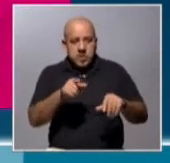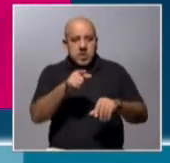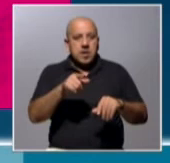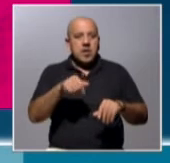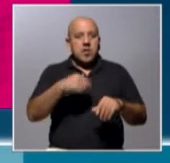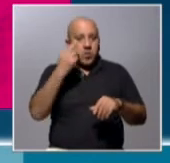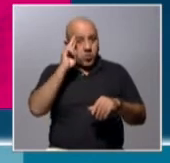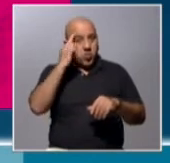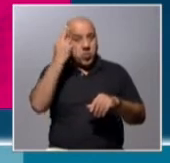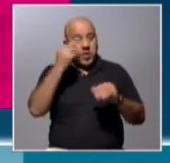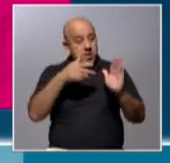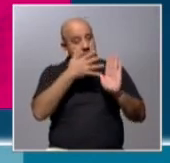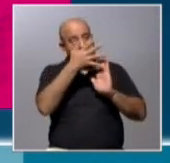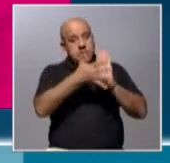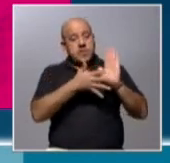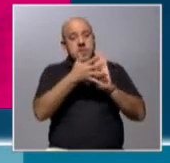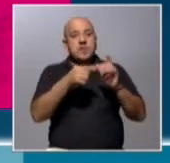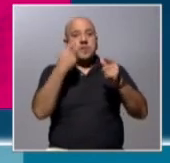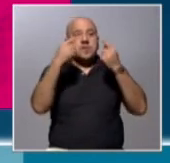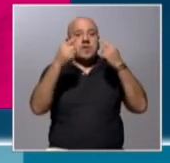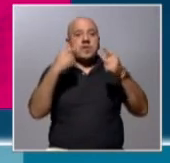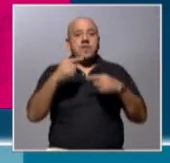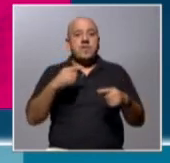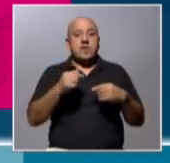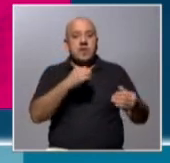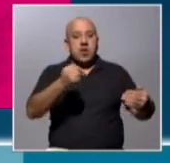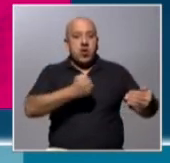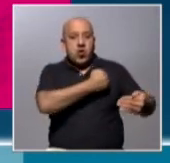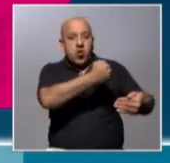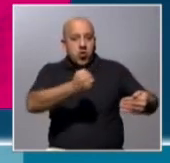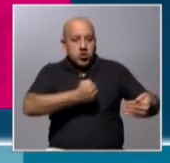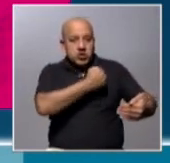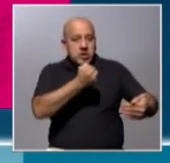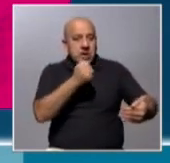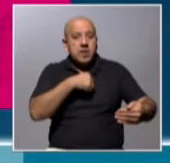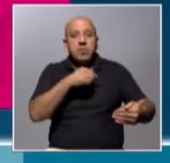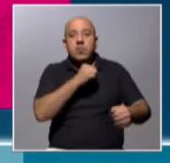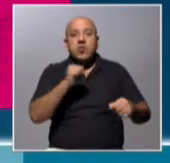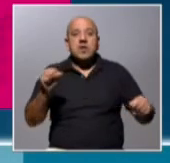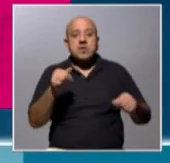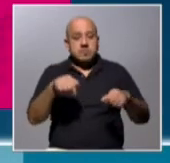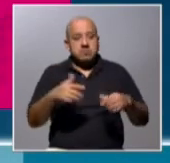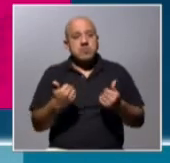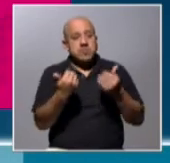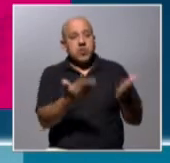Uruguay, digamos, y ves las diferentes ollas o lugares donde podés ir a donar. Ahora